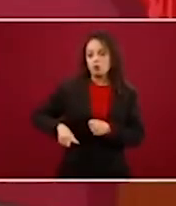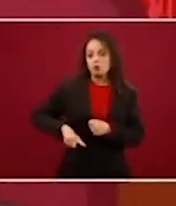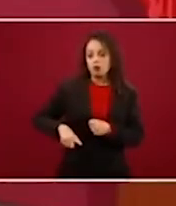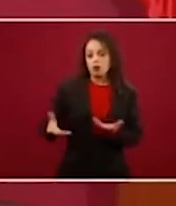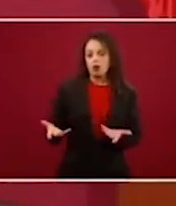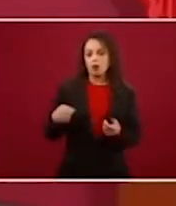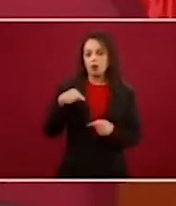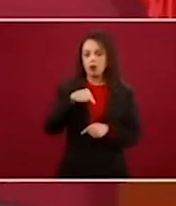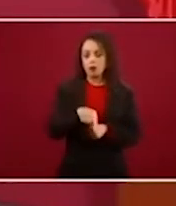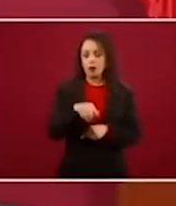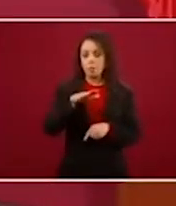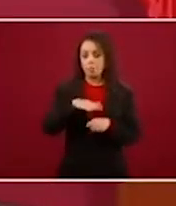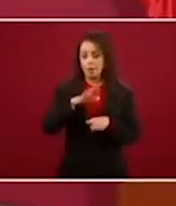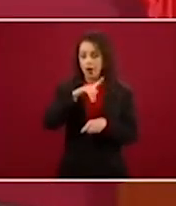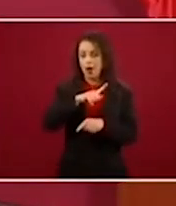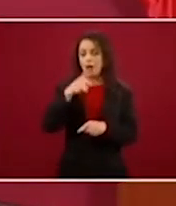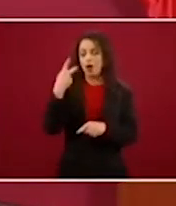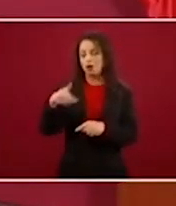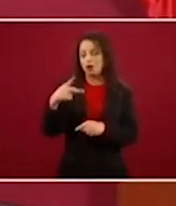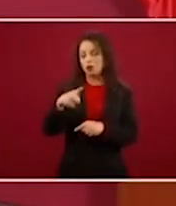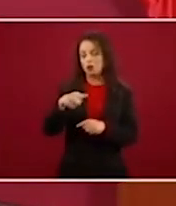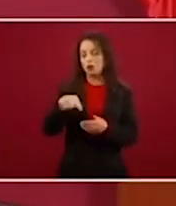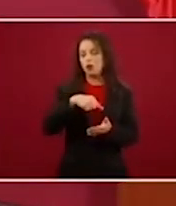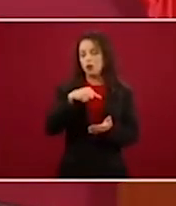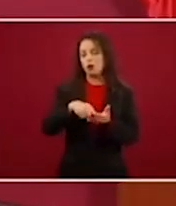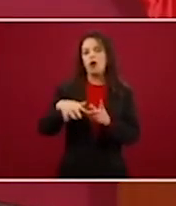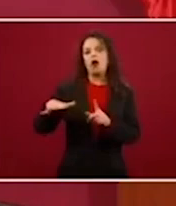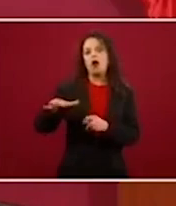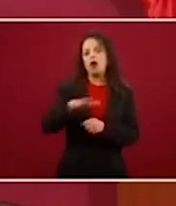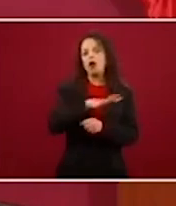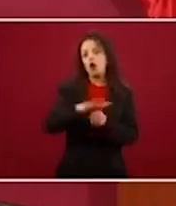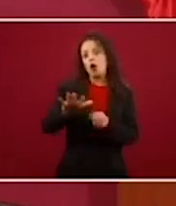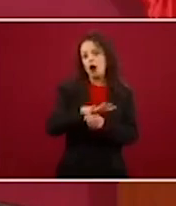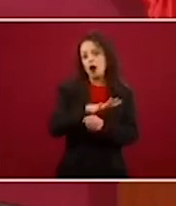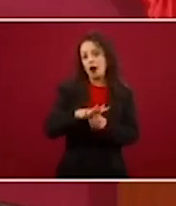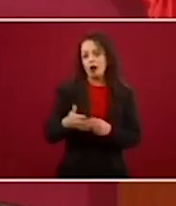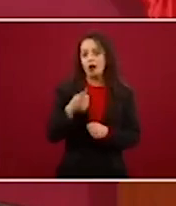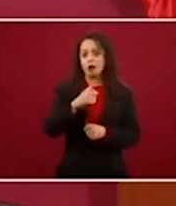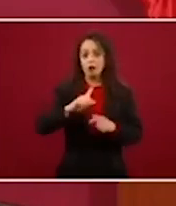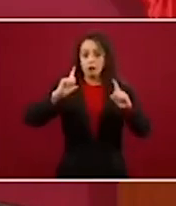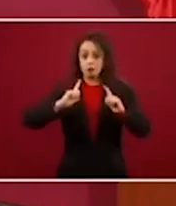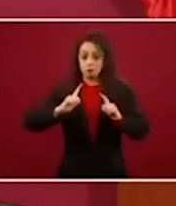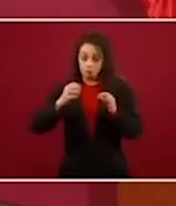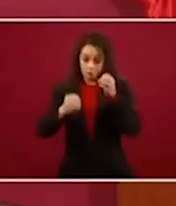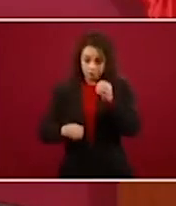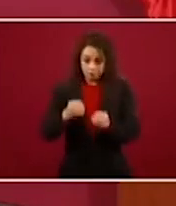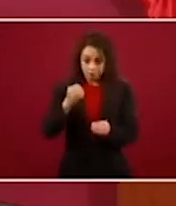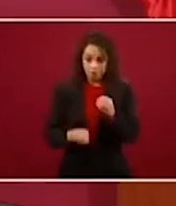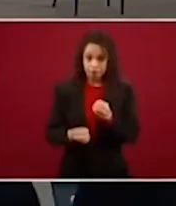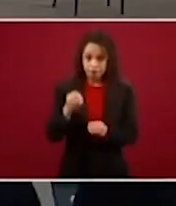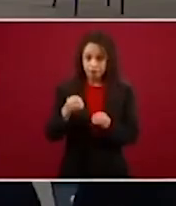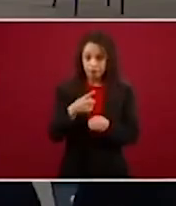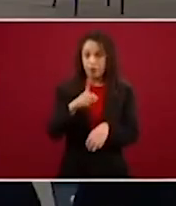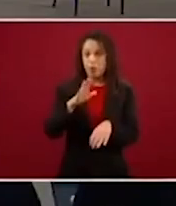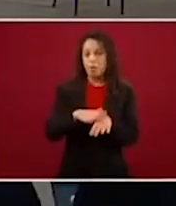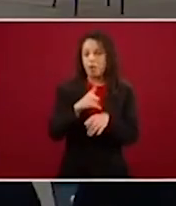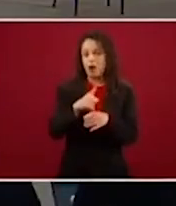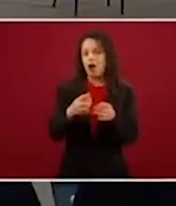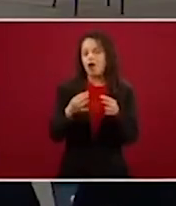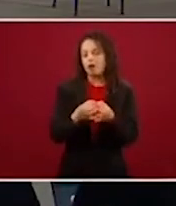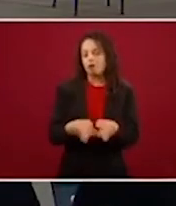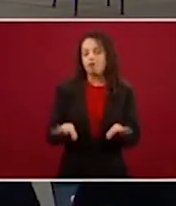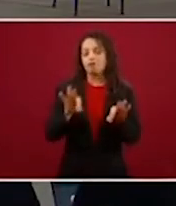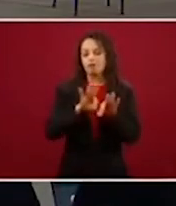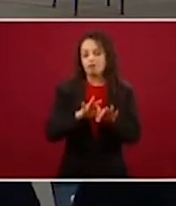Secretaría de la Función Pública. Los temas van de robo de hidrocarburos, trata y tráfico de migrantes, corrupción política, así como